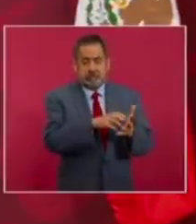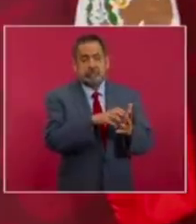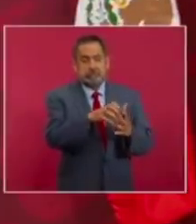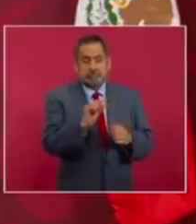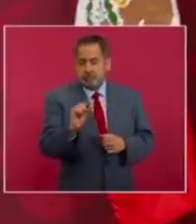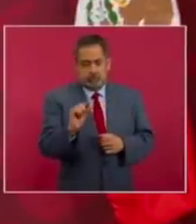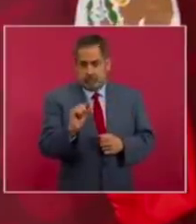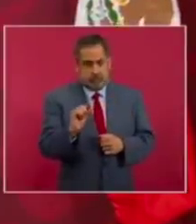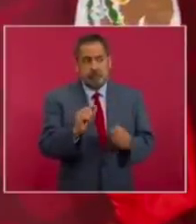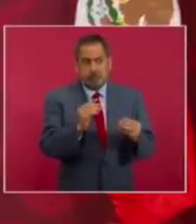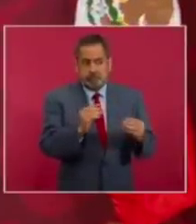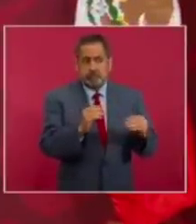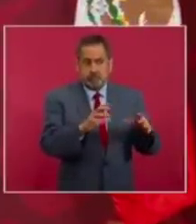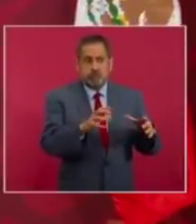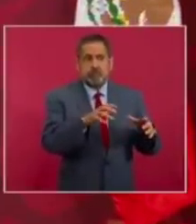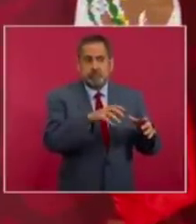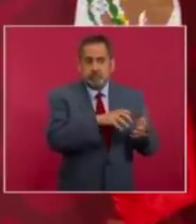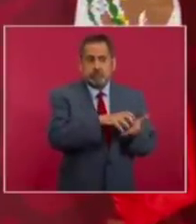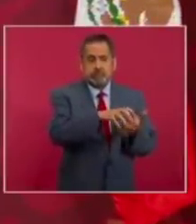minoritario.